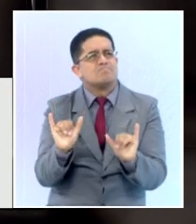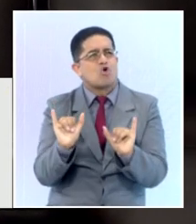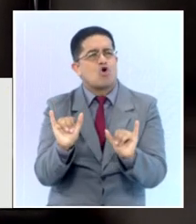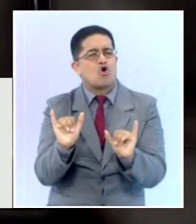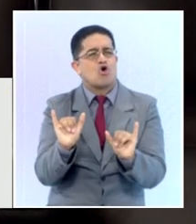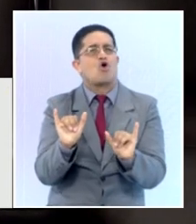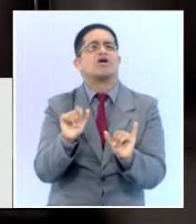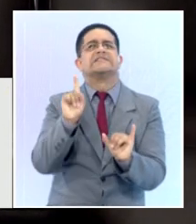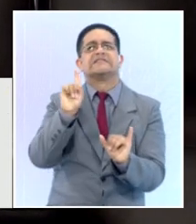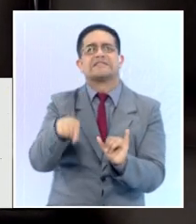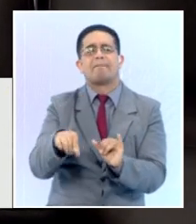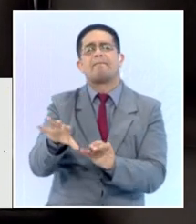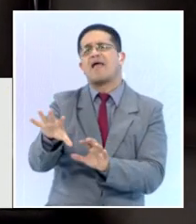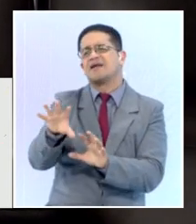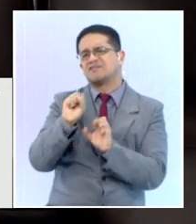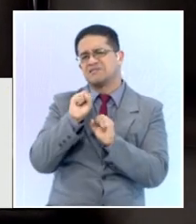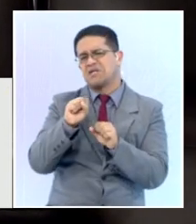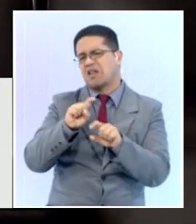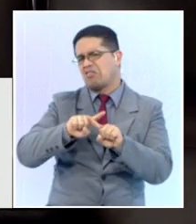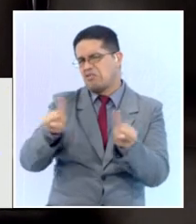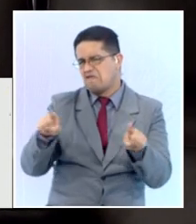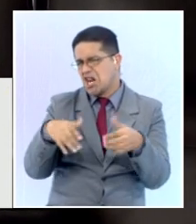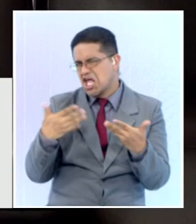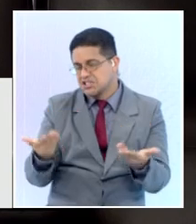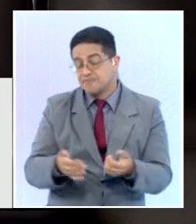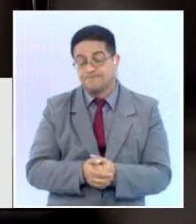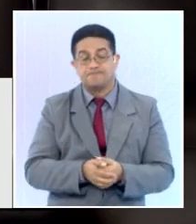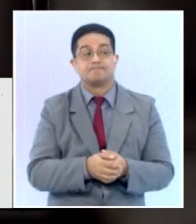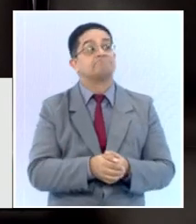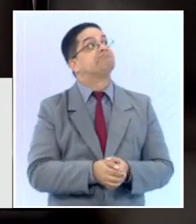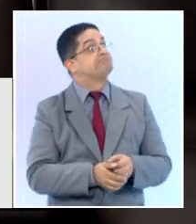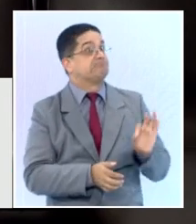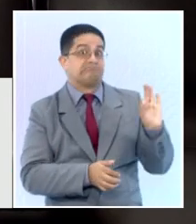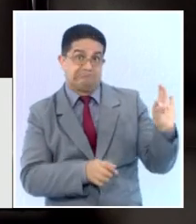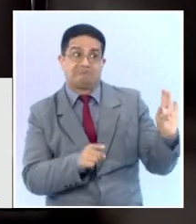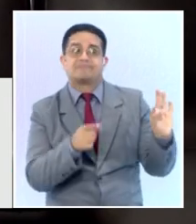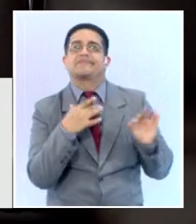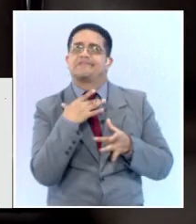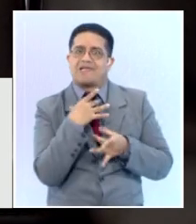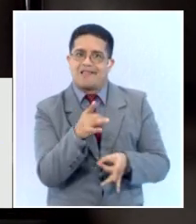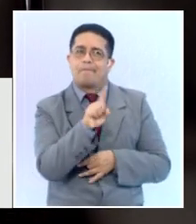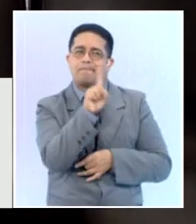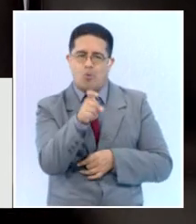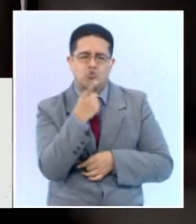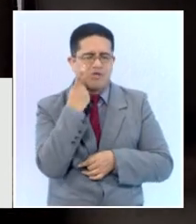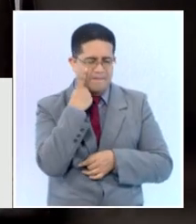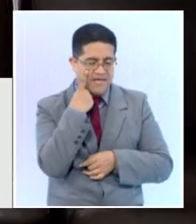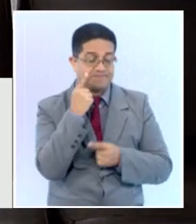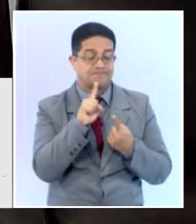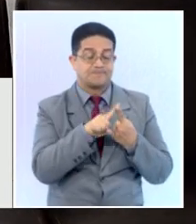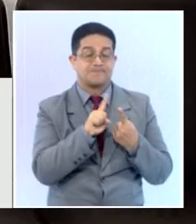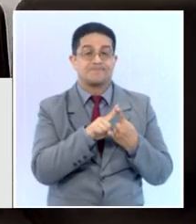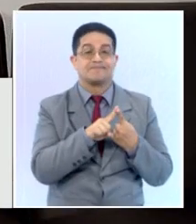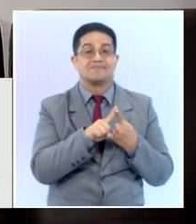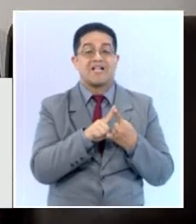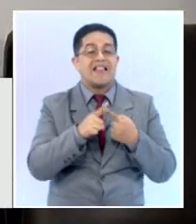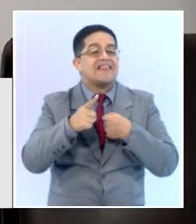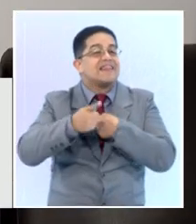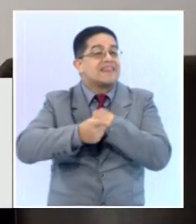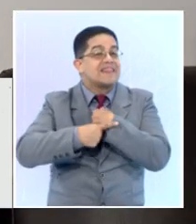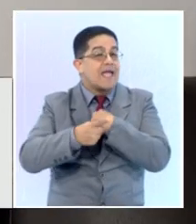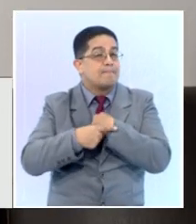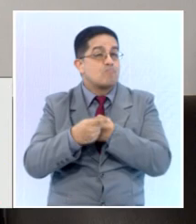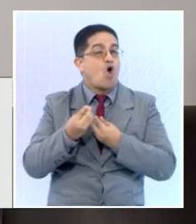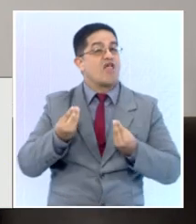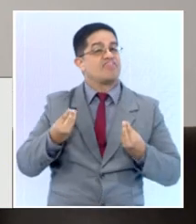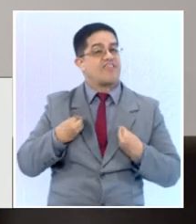también entender Cuáles pudiesen ser las diferencias interesantísima tu pregunta fíjate expectativa de vida que